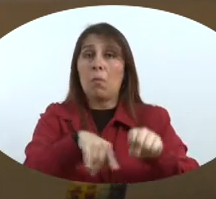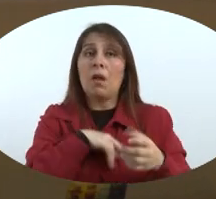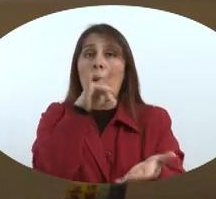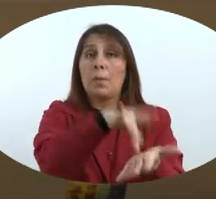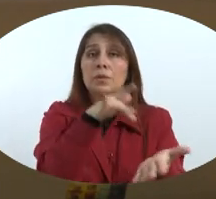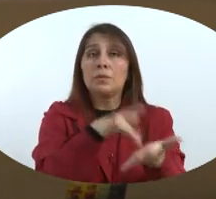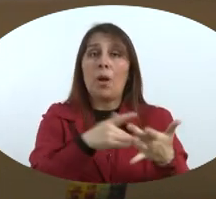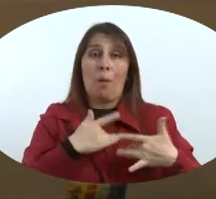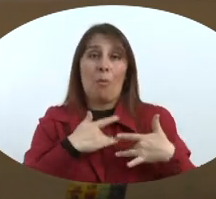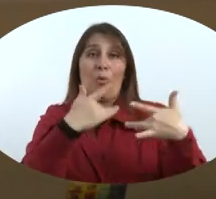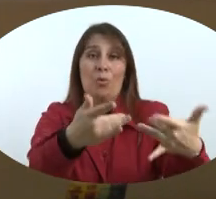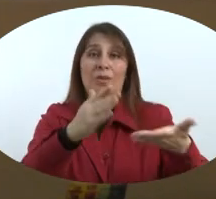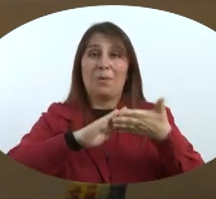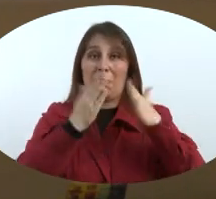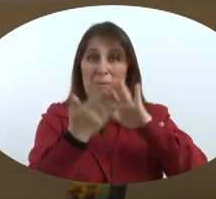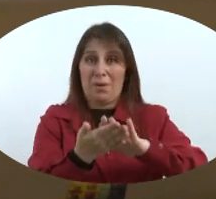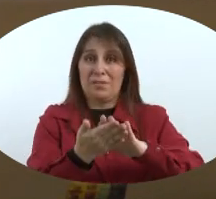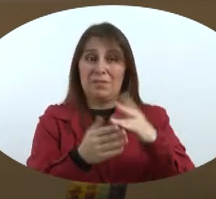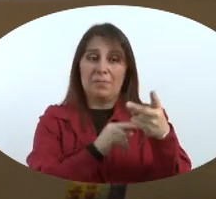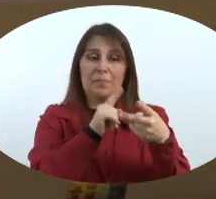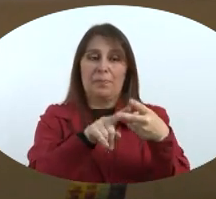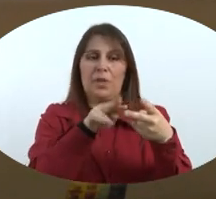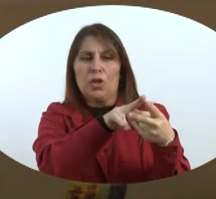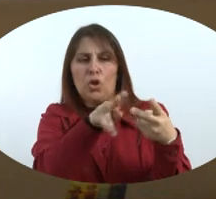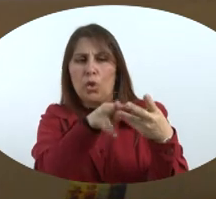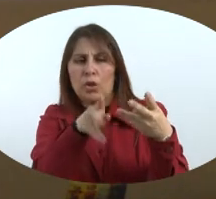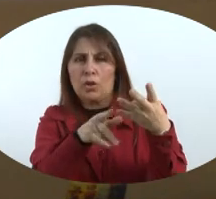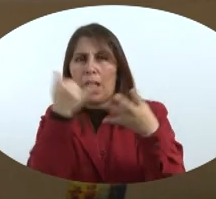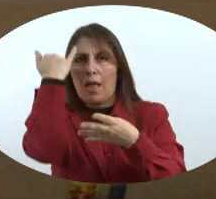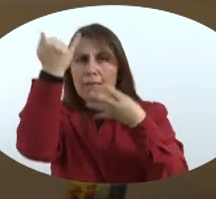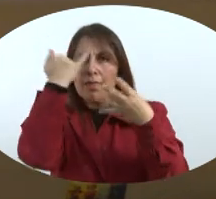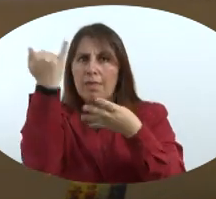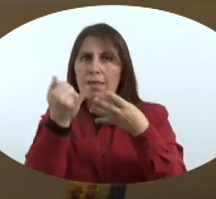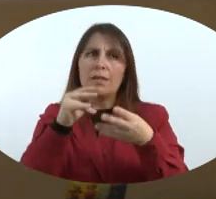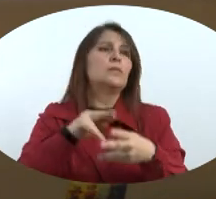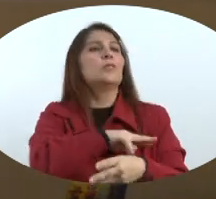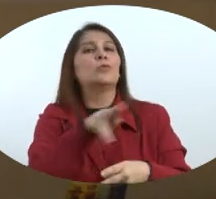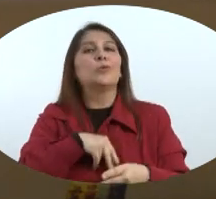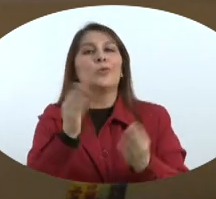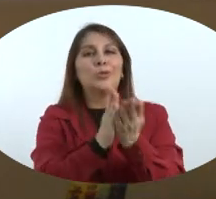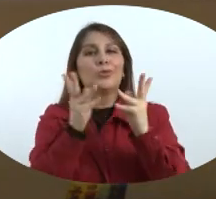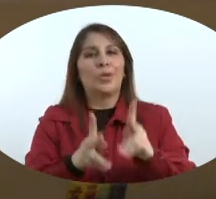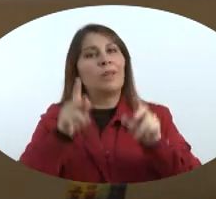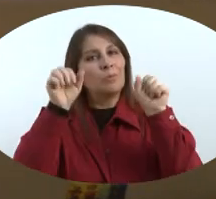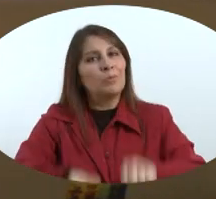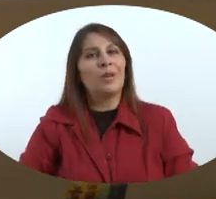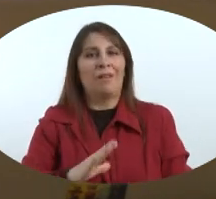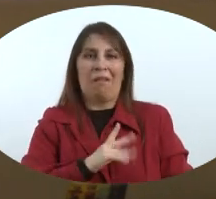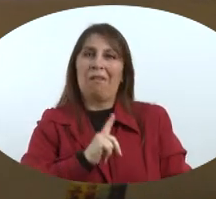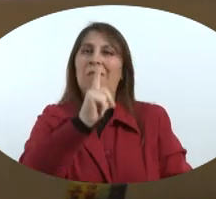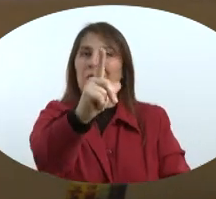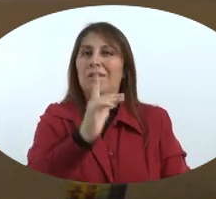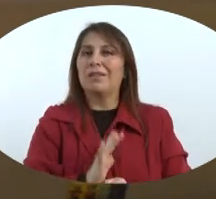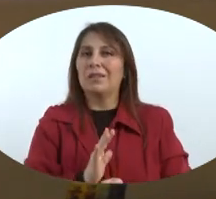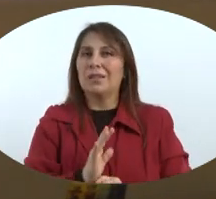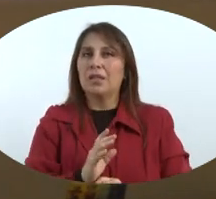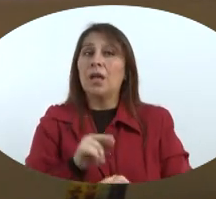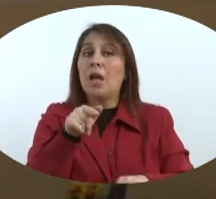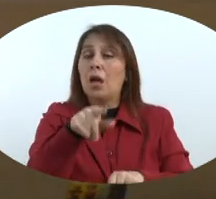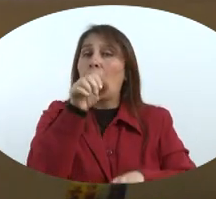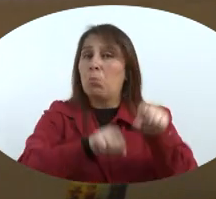del voluntariado de paz y una serie de iniciativas que pues los estudiantes hemos podido liderar y que efectivamente han